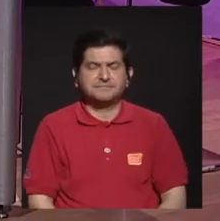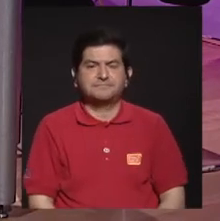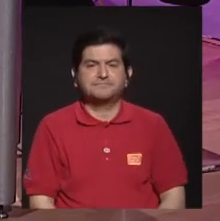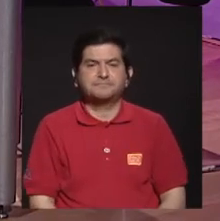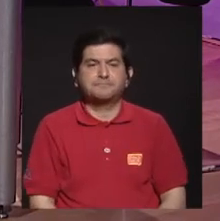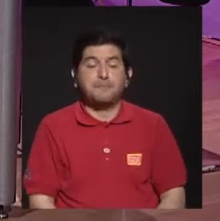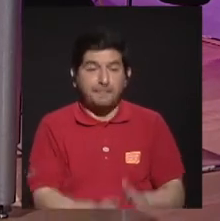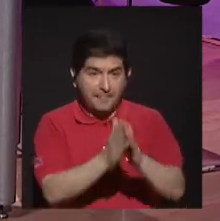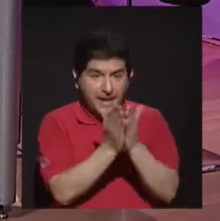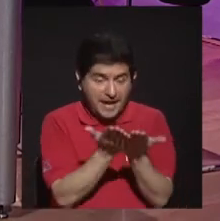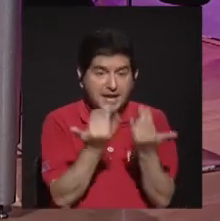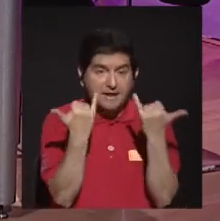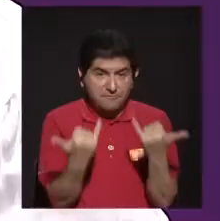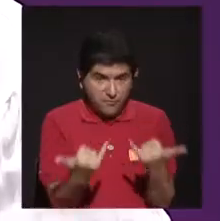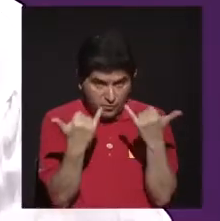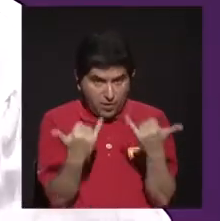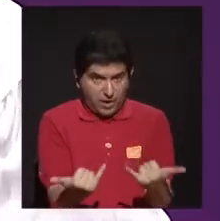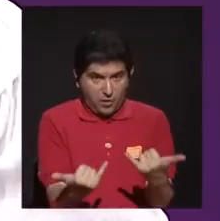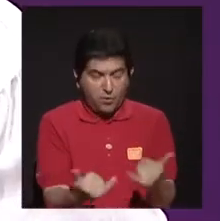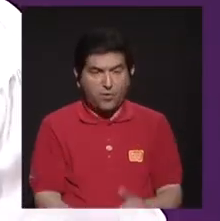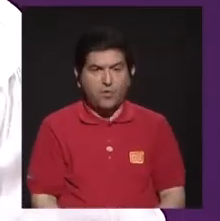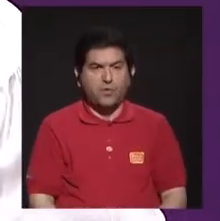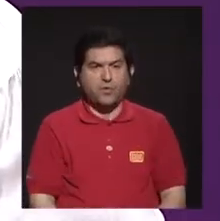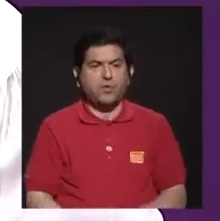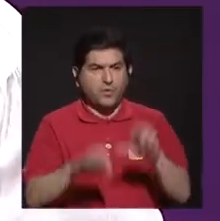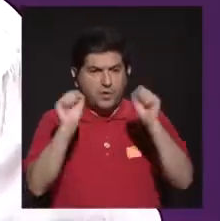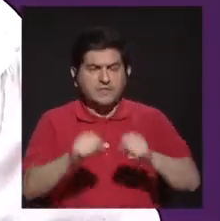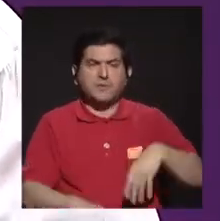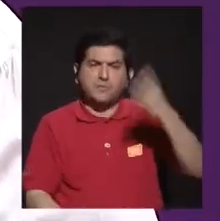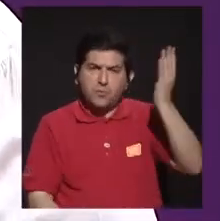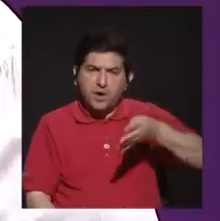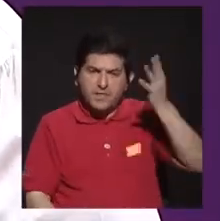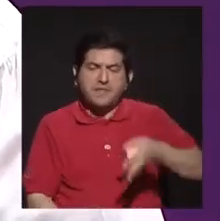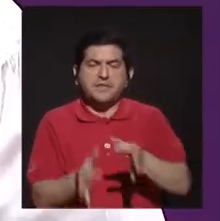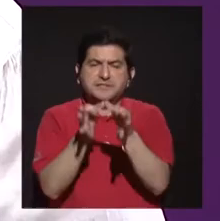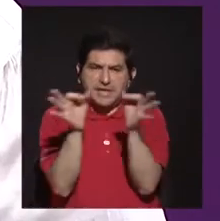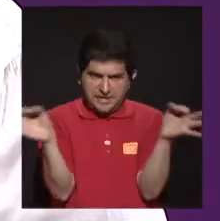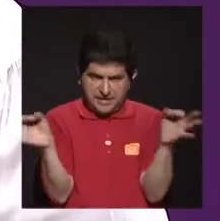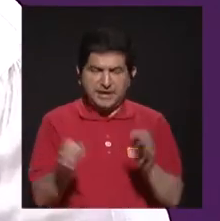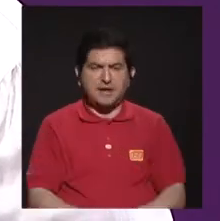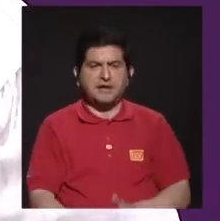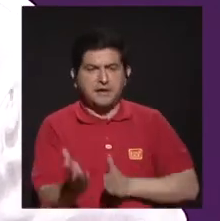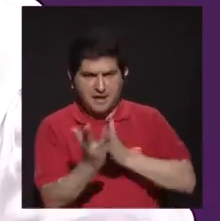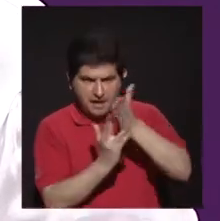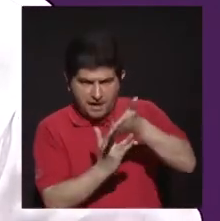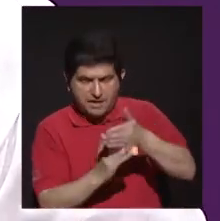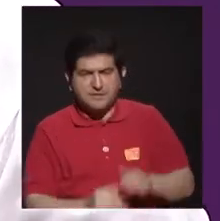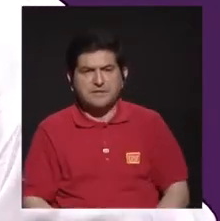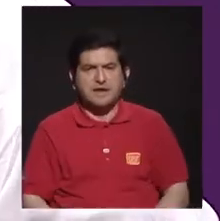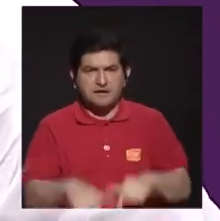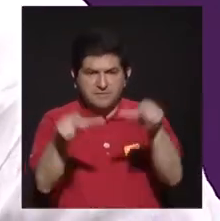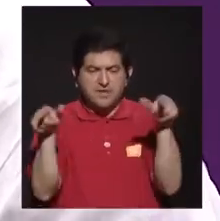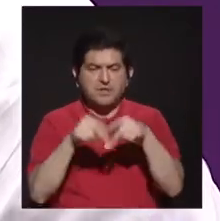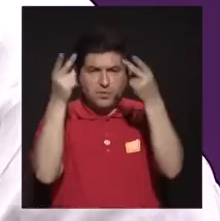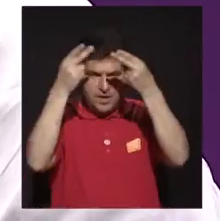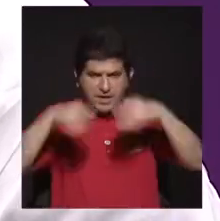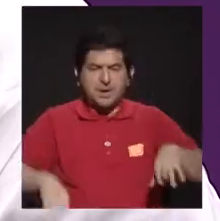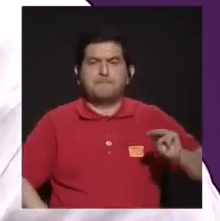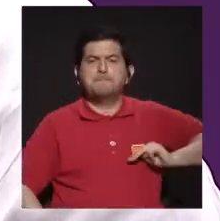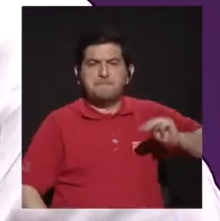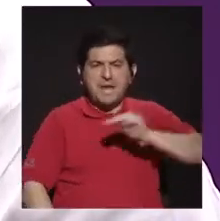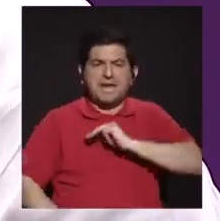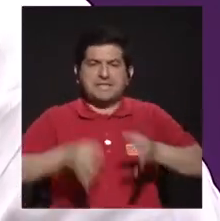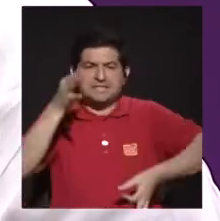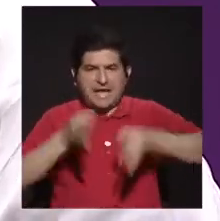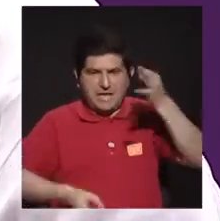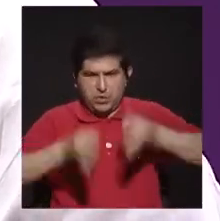Ajá, el libro en este momento se puede bajar gratuitamente a través de la página web del Ministerio